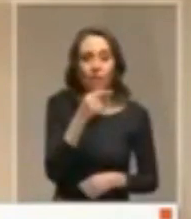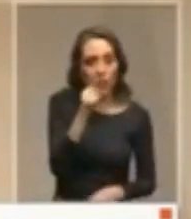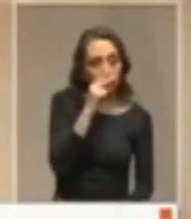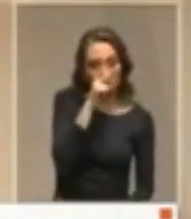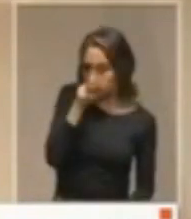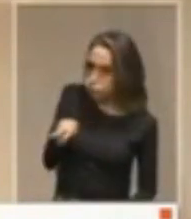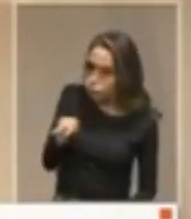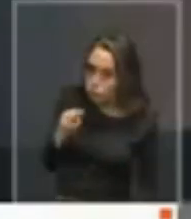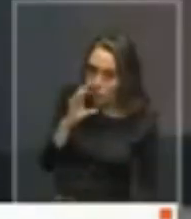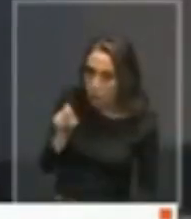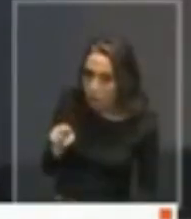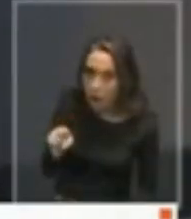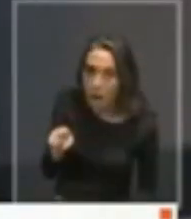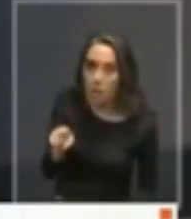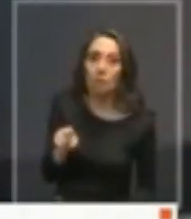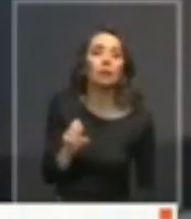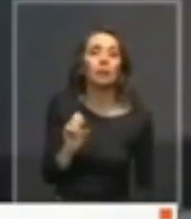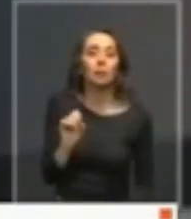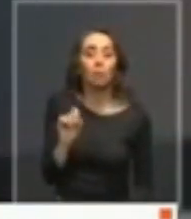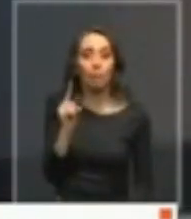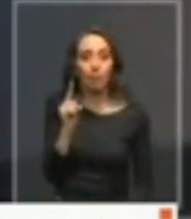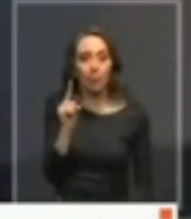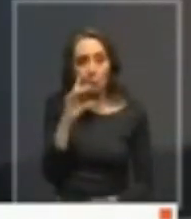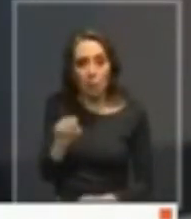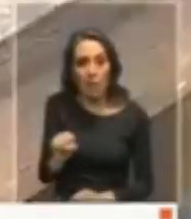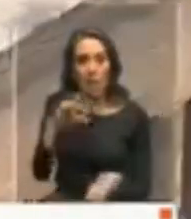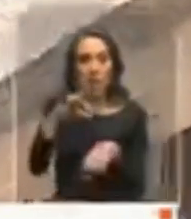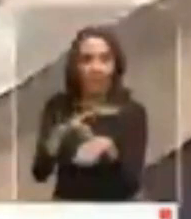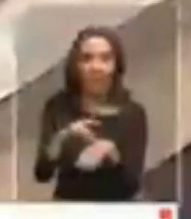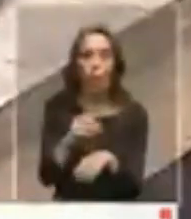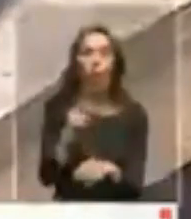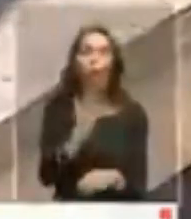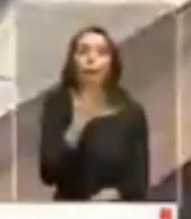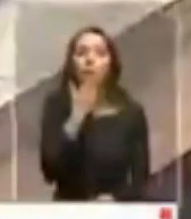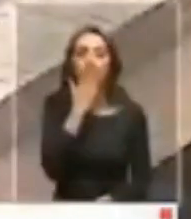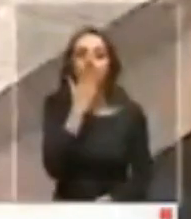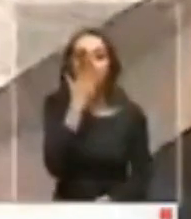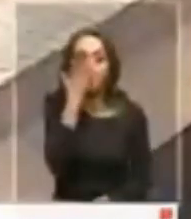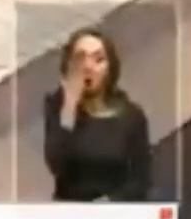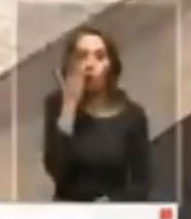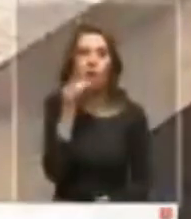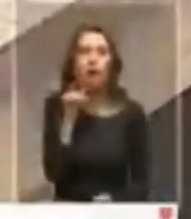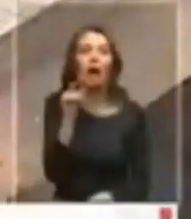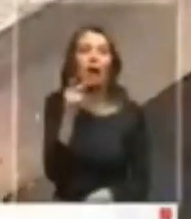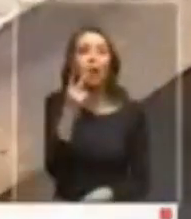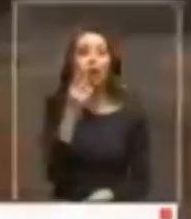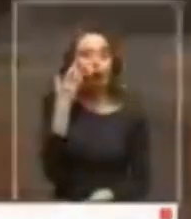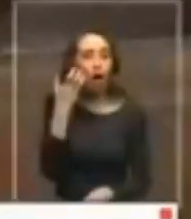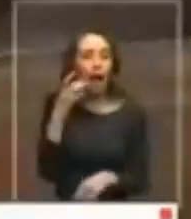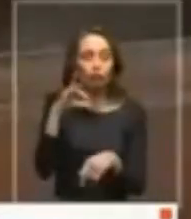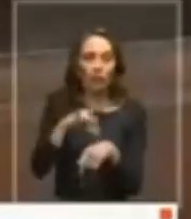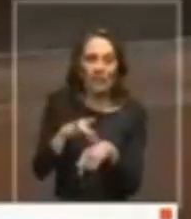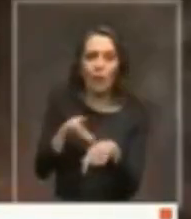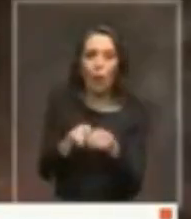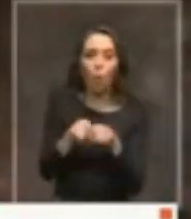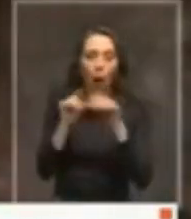de poder identificarla. Los primeros casos se detectaron en Punta Arenas. El aspecto ulceroso de dos gatos encendió